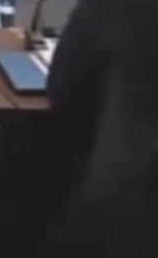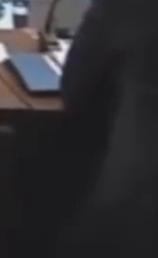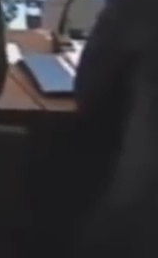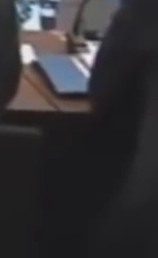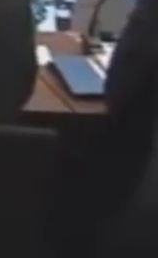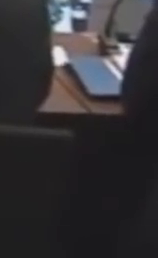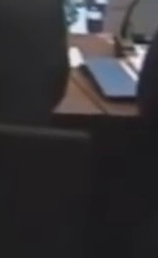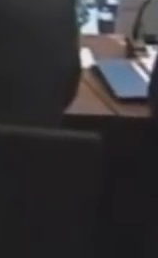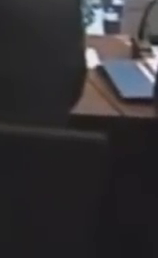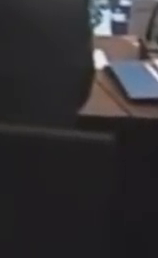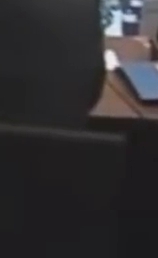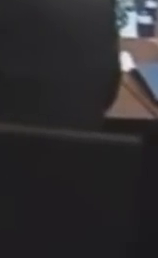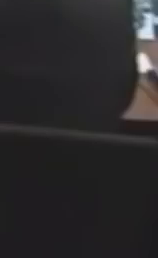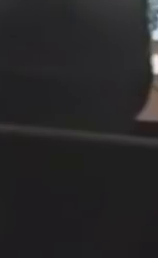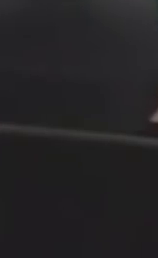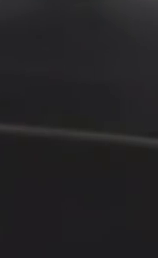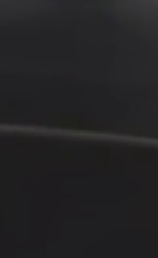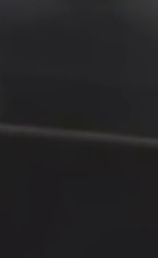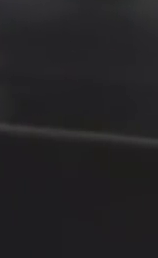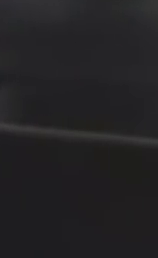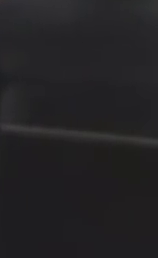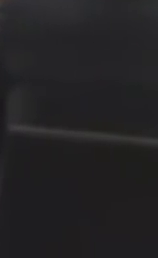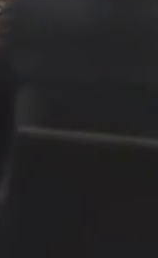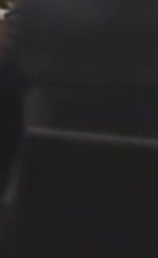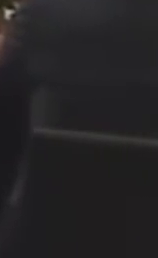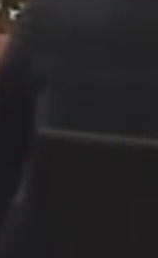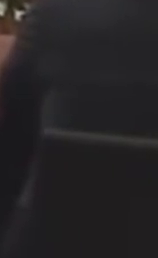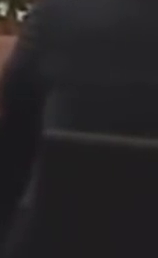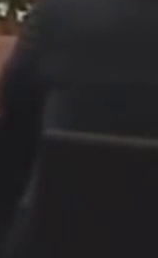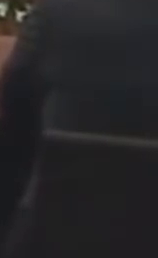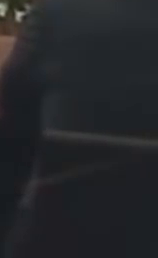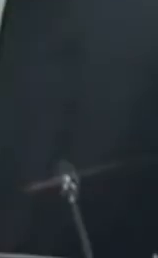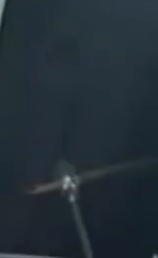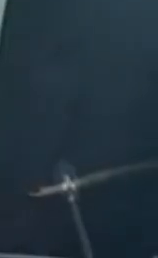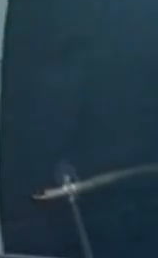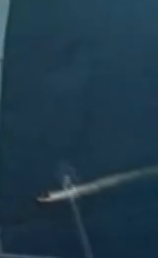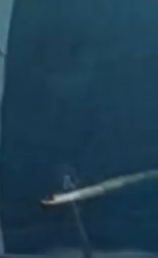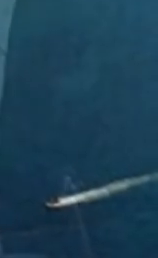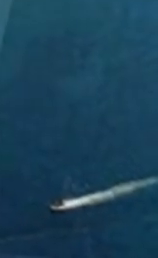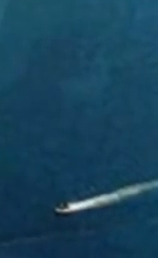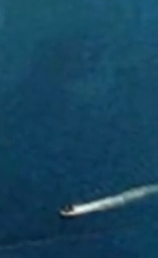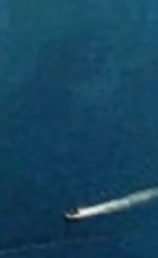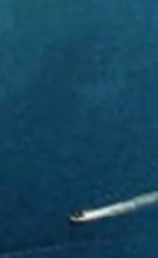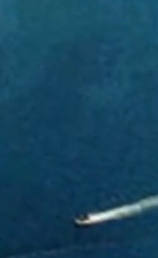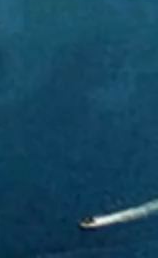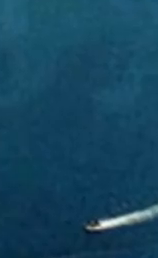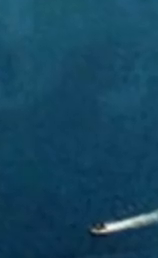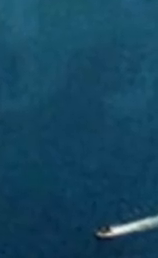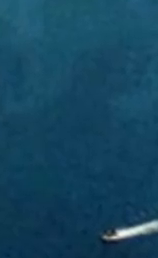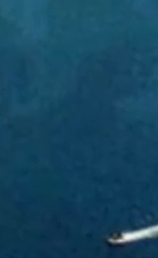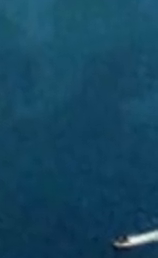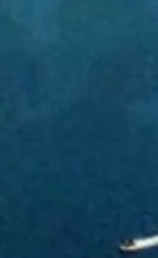Los gobiernos de Perú y Bolivia acordaron este martes 25 de junio promover el desarrollo de un megapuerto para la carga